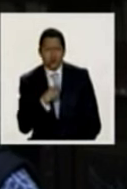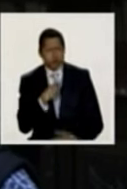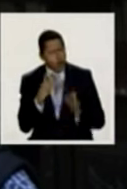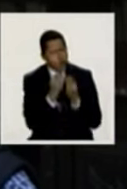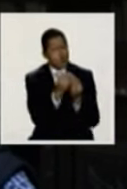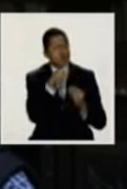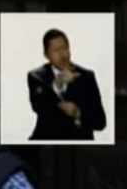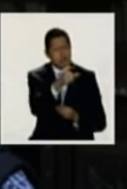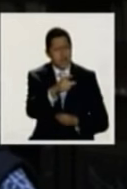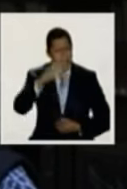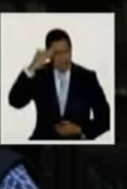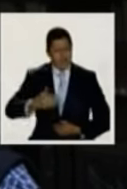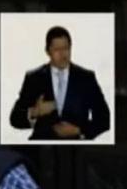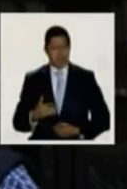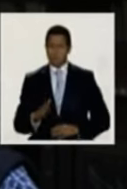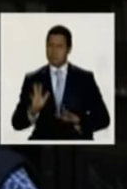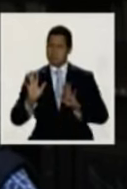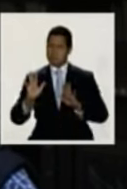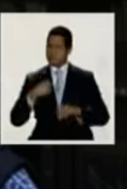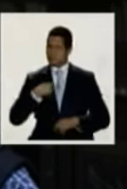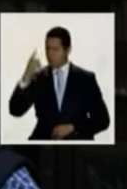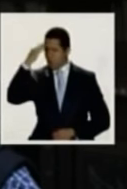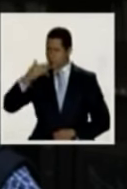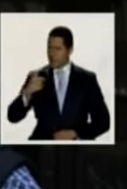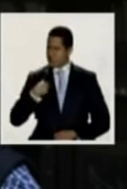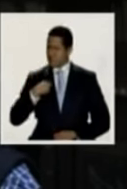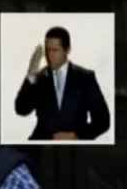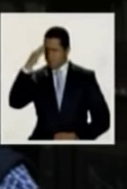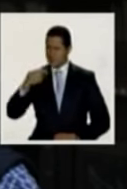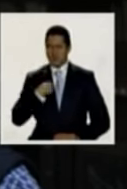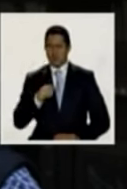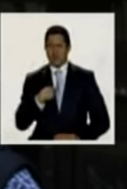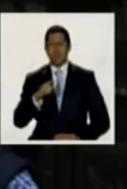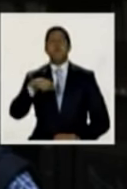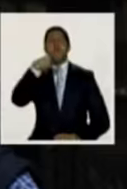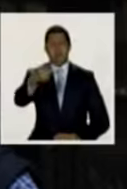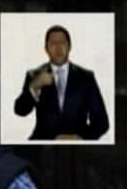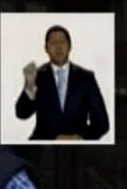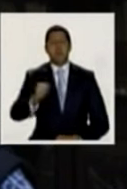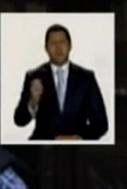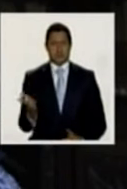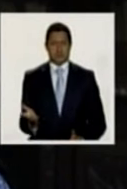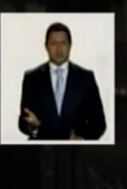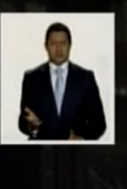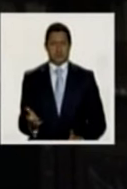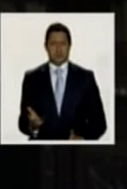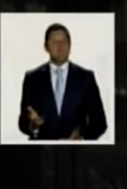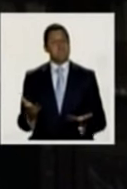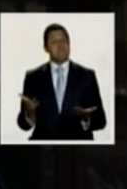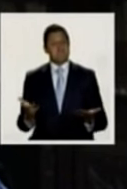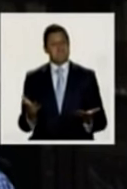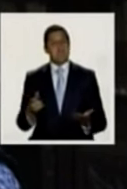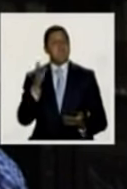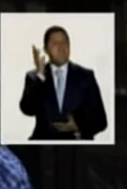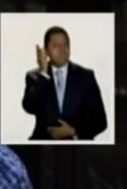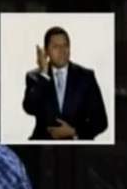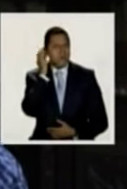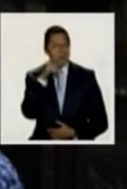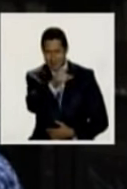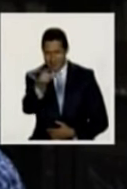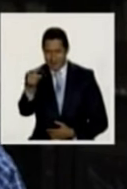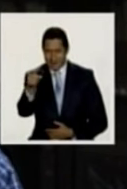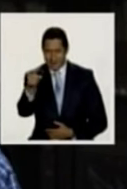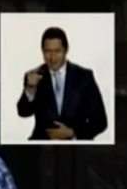con usted, general Gallego. Y él le dijo: señora, yo no soy general, pero pronto lo será. Entonces, claro,